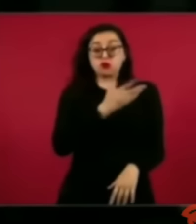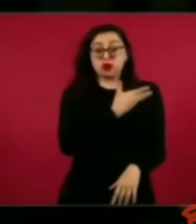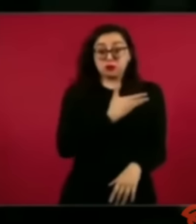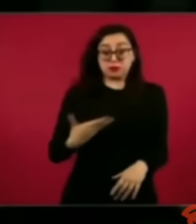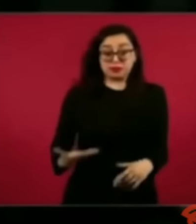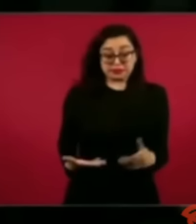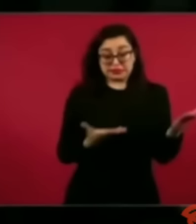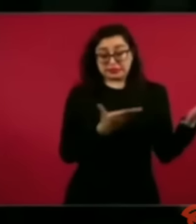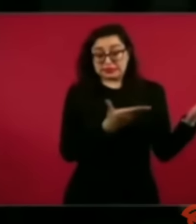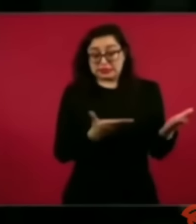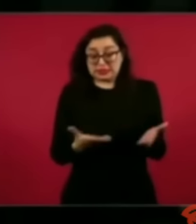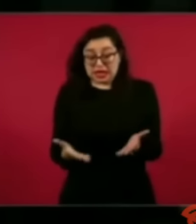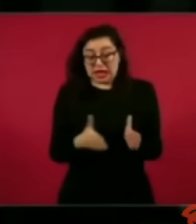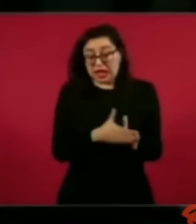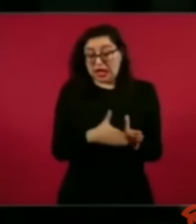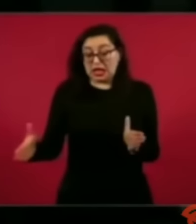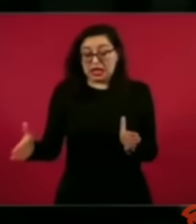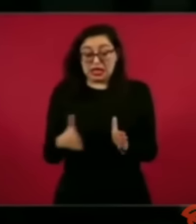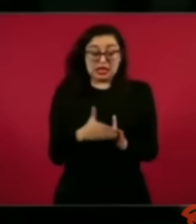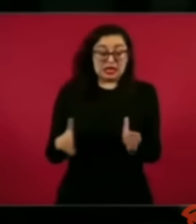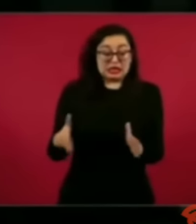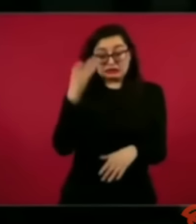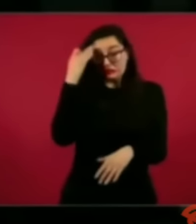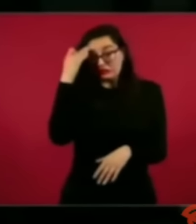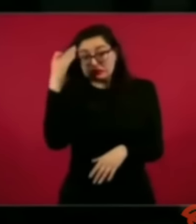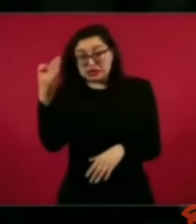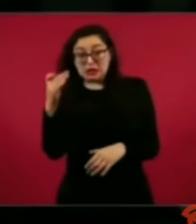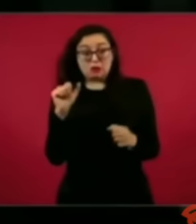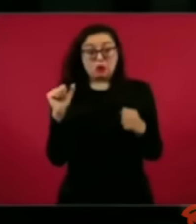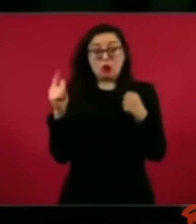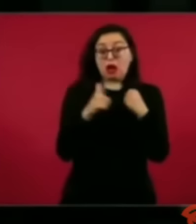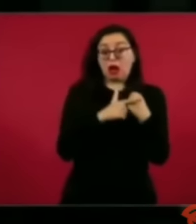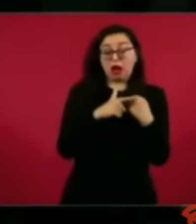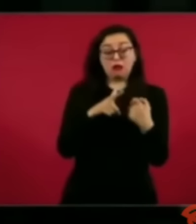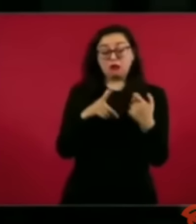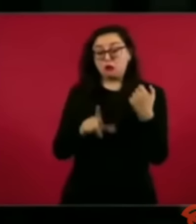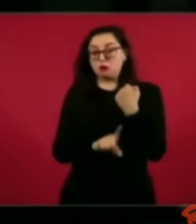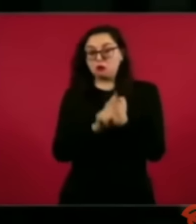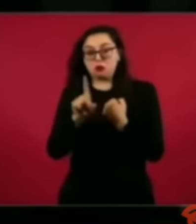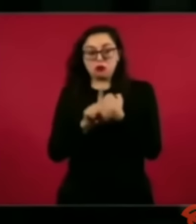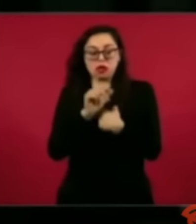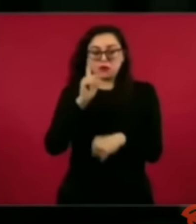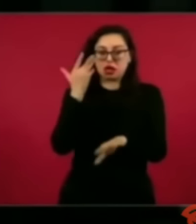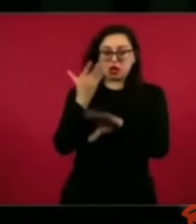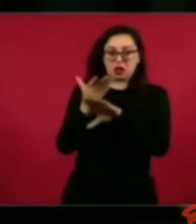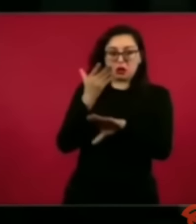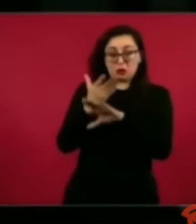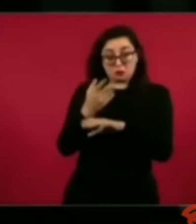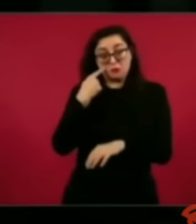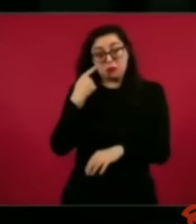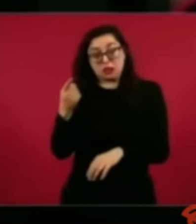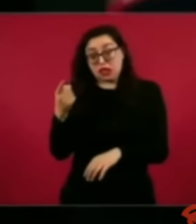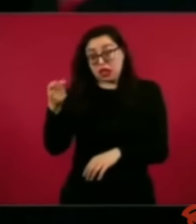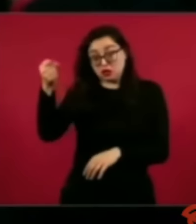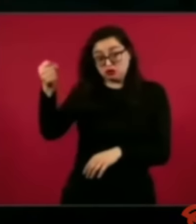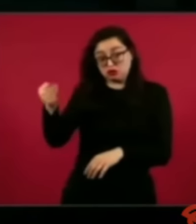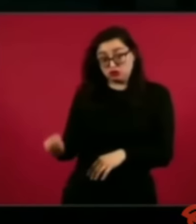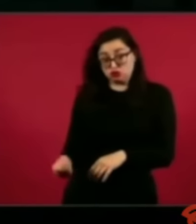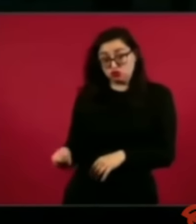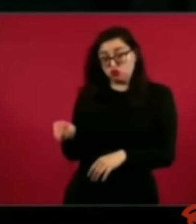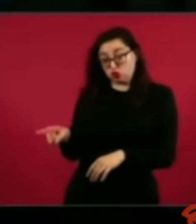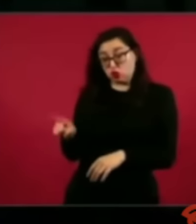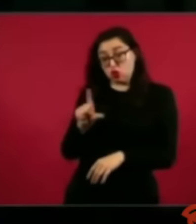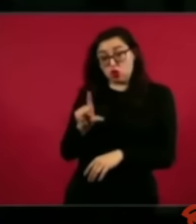¿Ve turbulencia en ese sentido? Viendo hacia el sur, vea lo que le pasó a Lula. Esta mafia